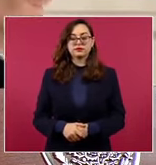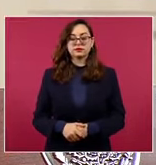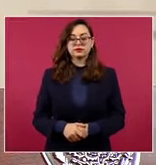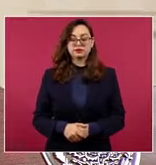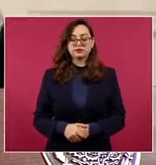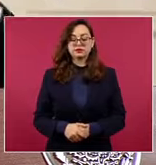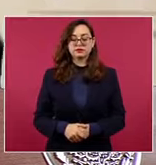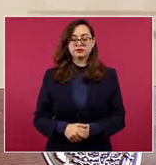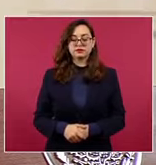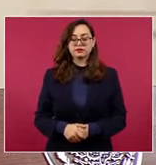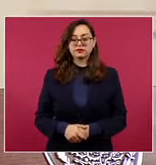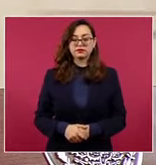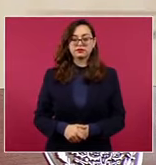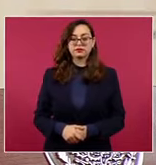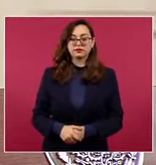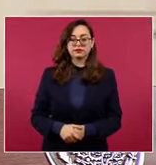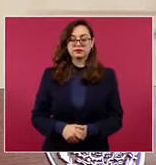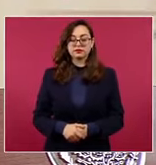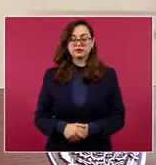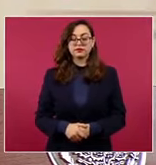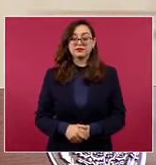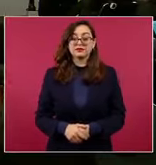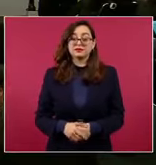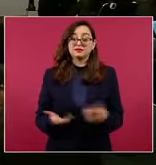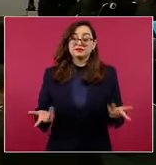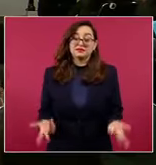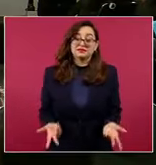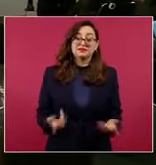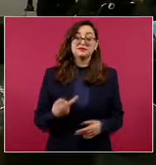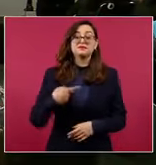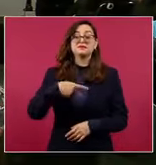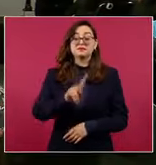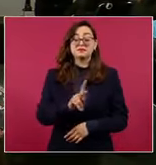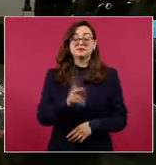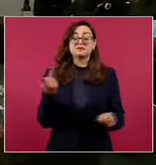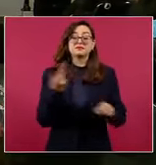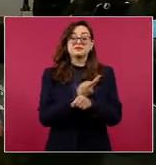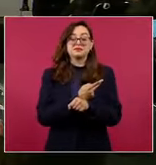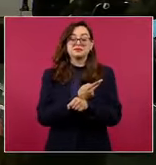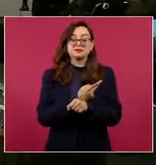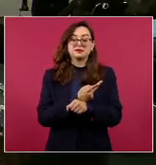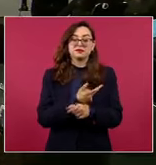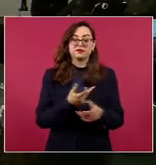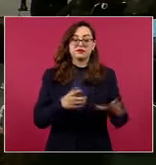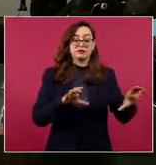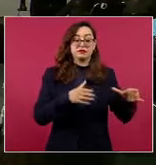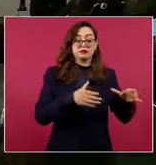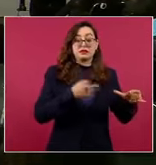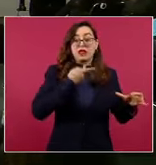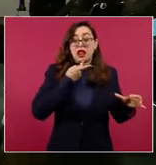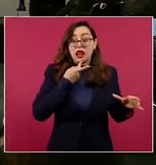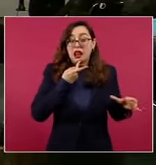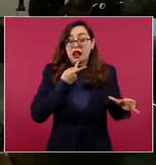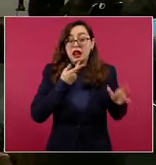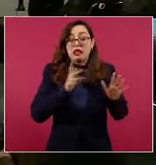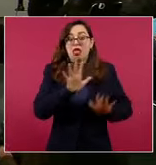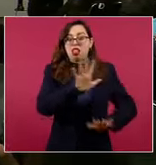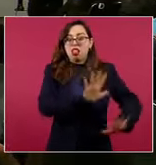a los que son muy susceptibles de manipulación los tenían convencidísimos con eso, y todavía puede